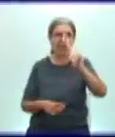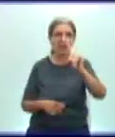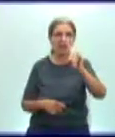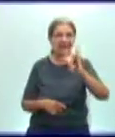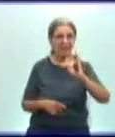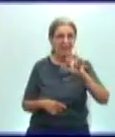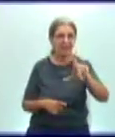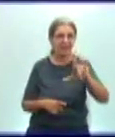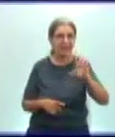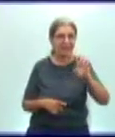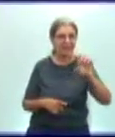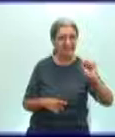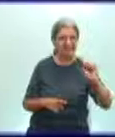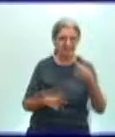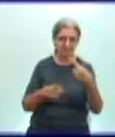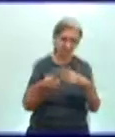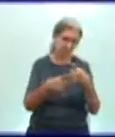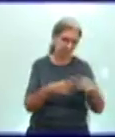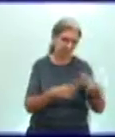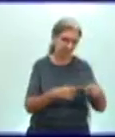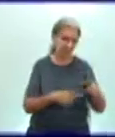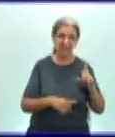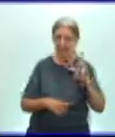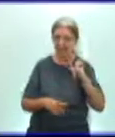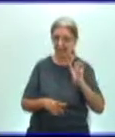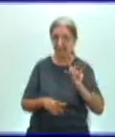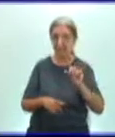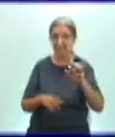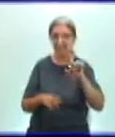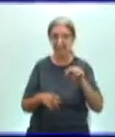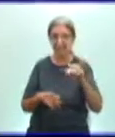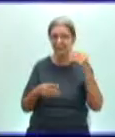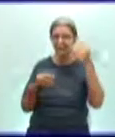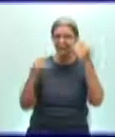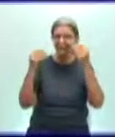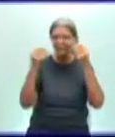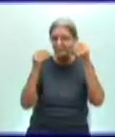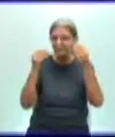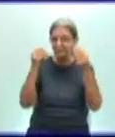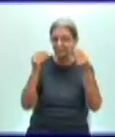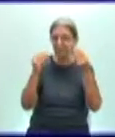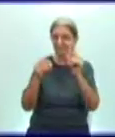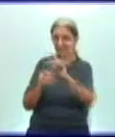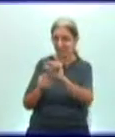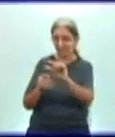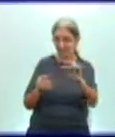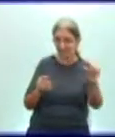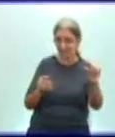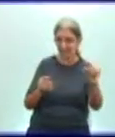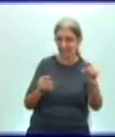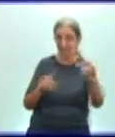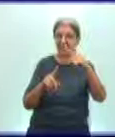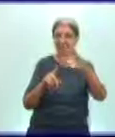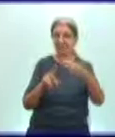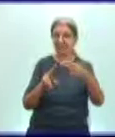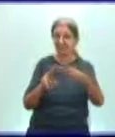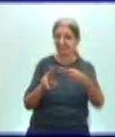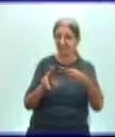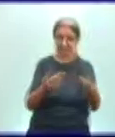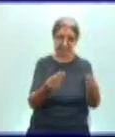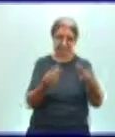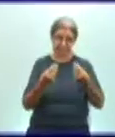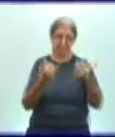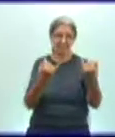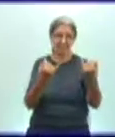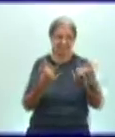título, analizándolo, interpretándolo, yo puedo llegar a una conclusión. El texto me está dando una información, pero me está